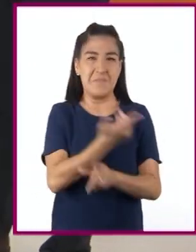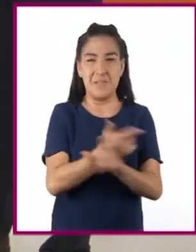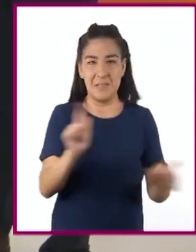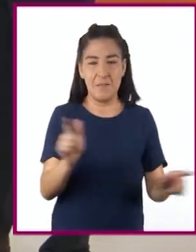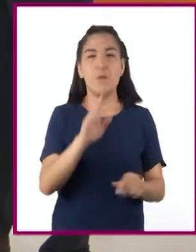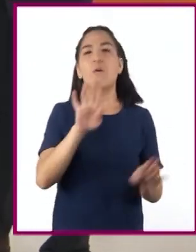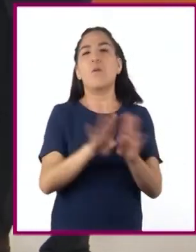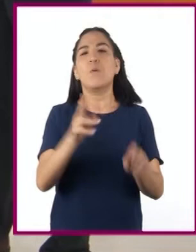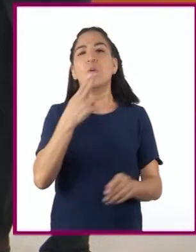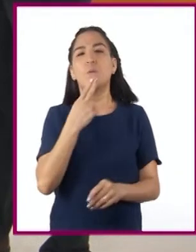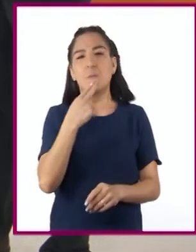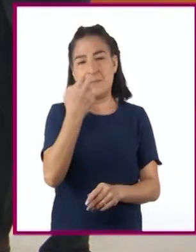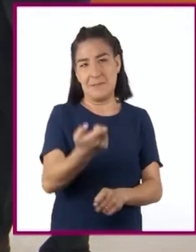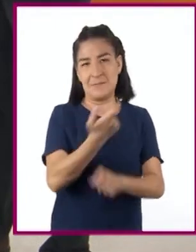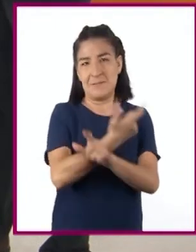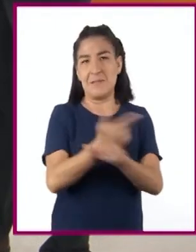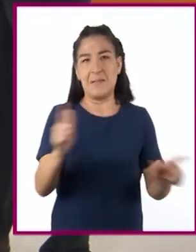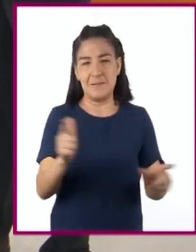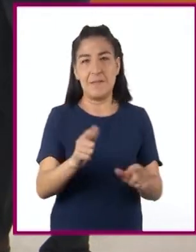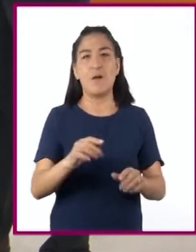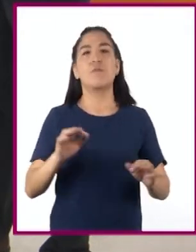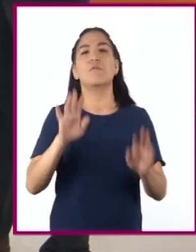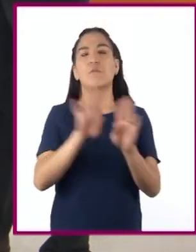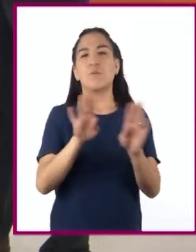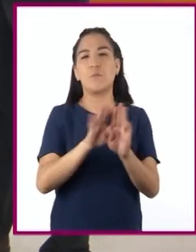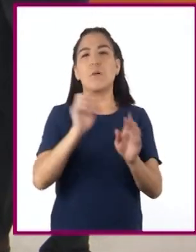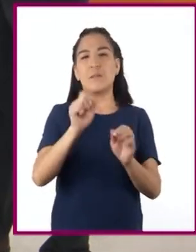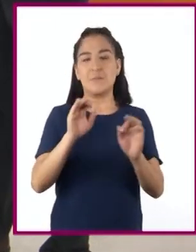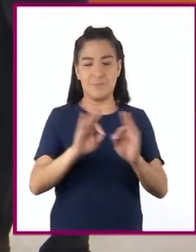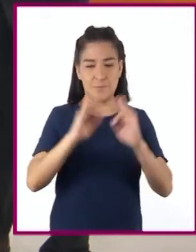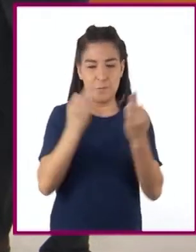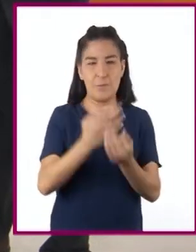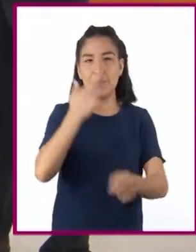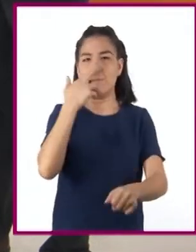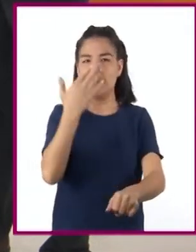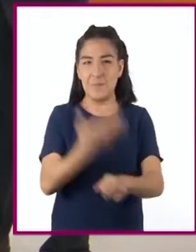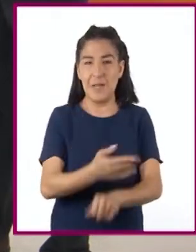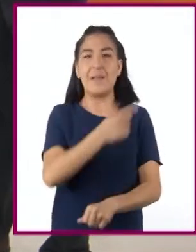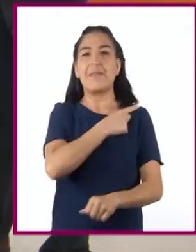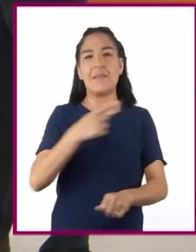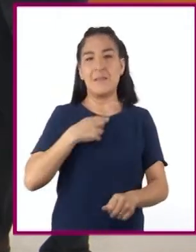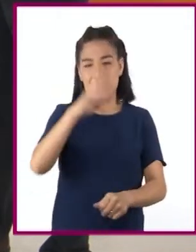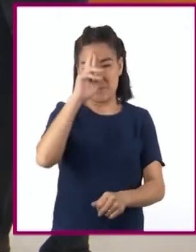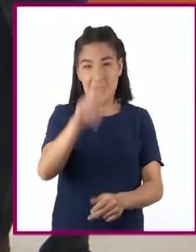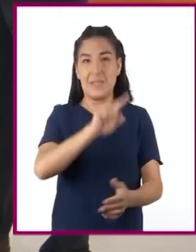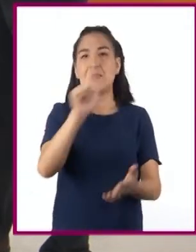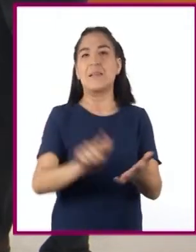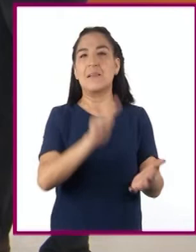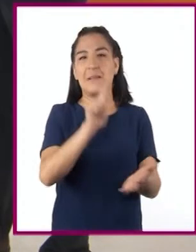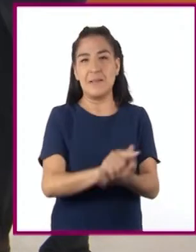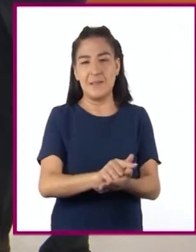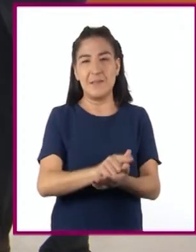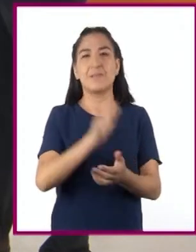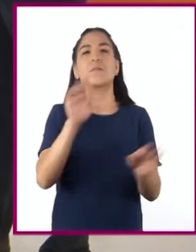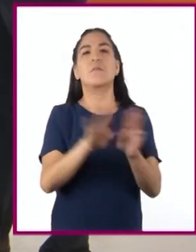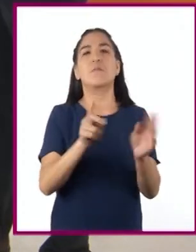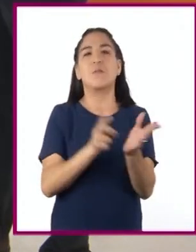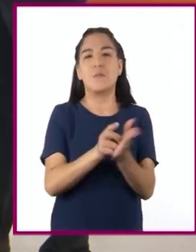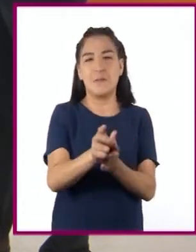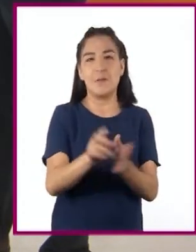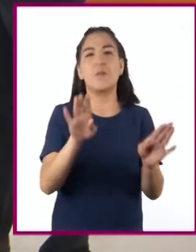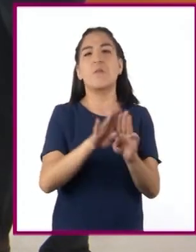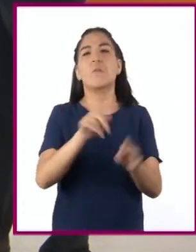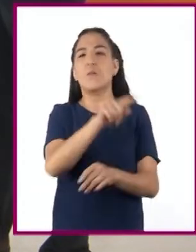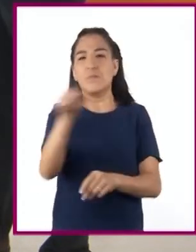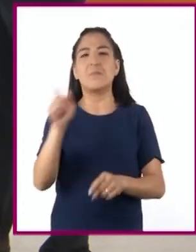hacer uso de esa libertad en forma responsable, es decir, respetando la ley y el derecho de los demás a